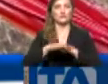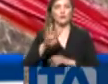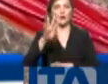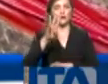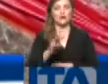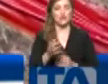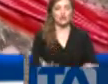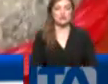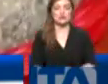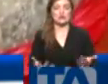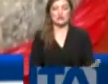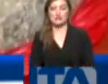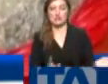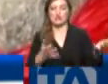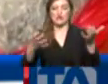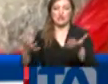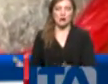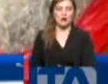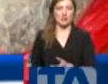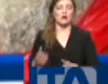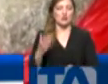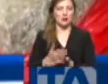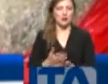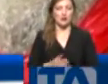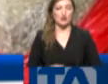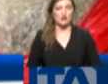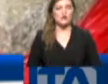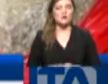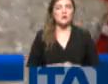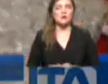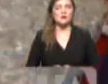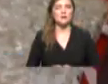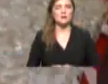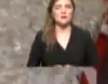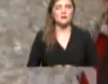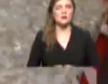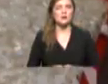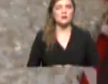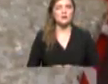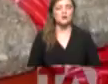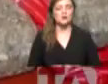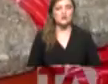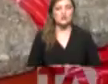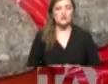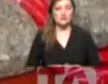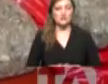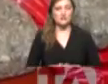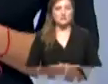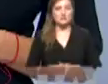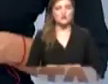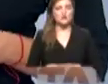46 kilos de marihuana que se evitó lleguen al mercado negro. En Cuenca, Iván Rodríguez, 24 horas.